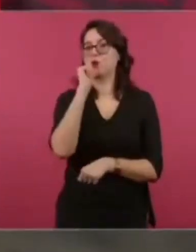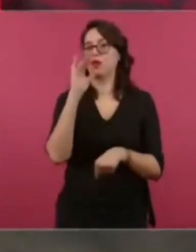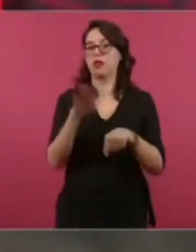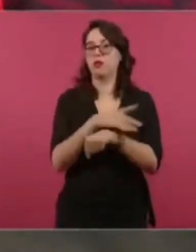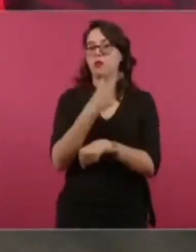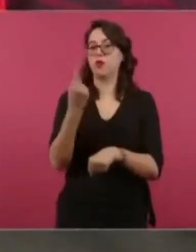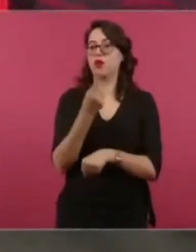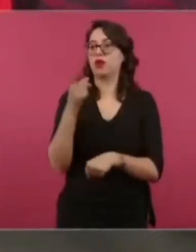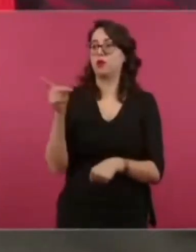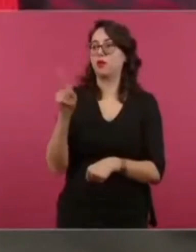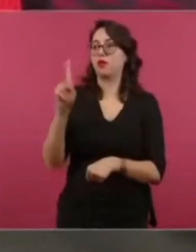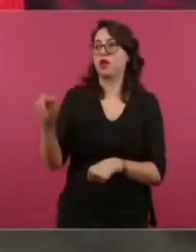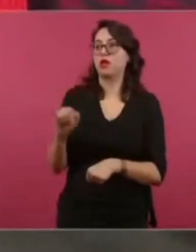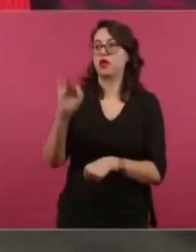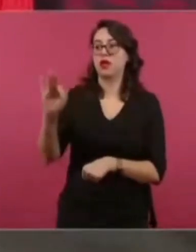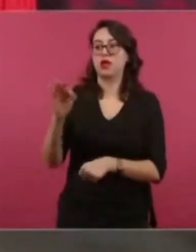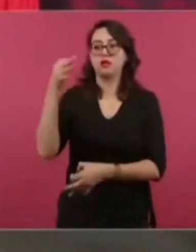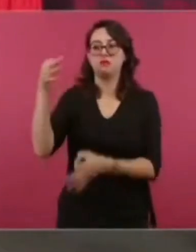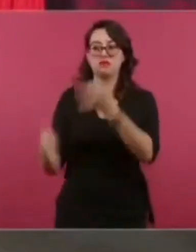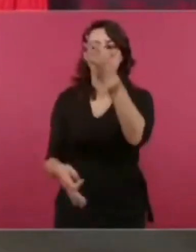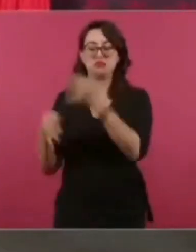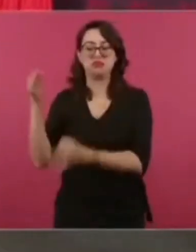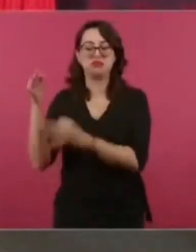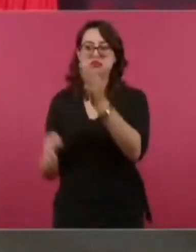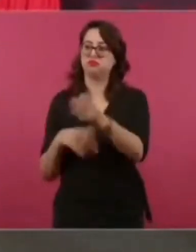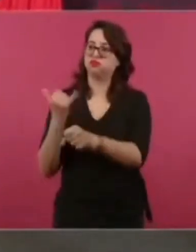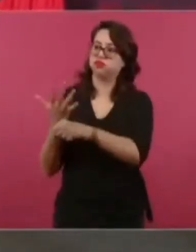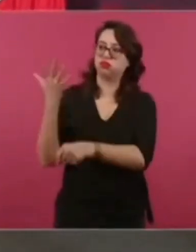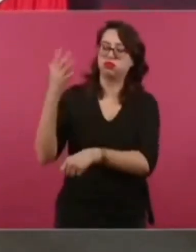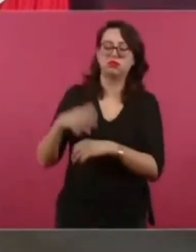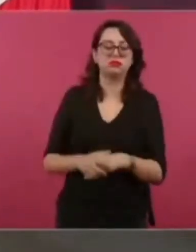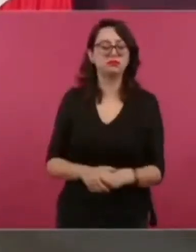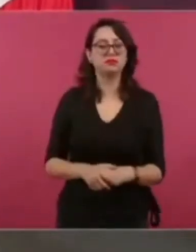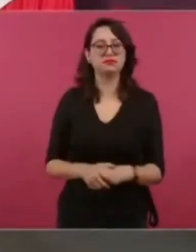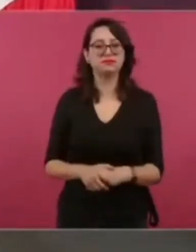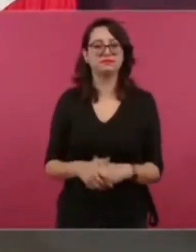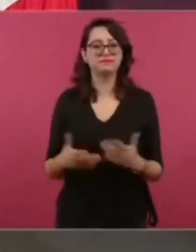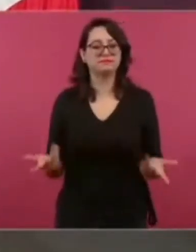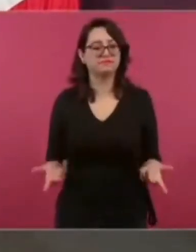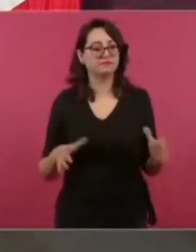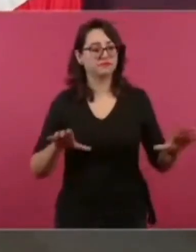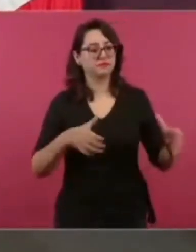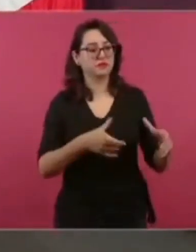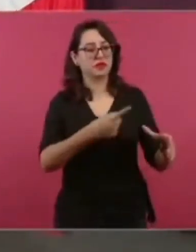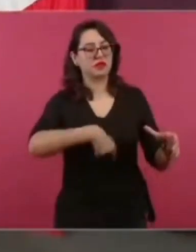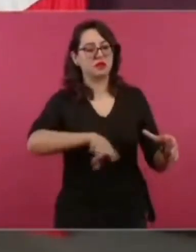ayuda a las minorías y al conservadurismo. Acaba de